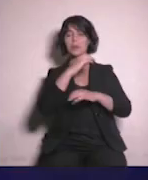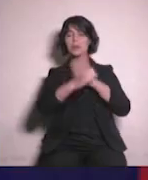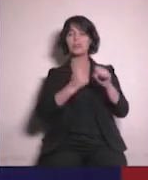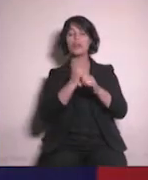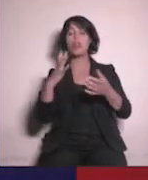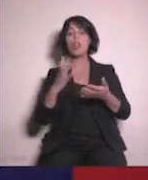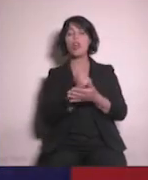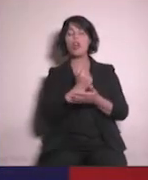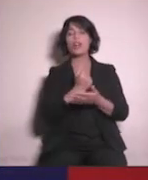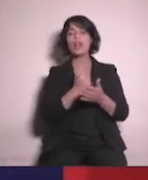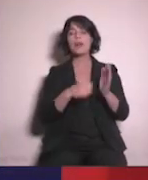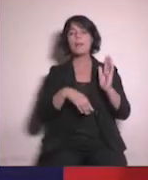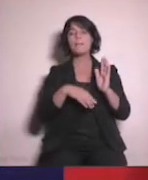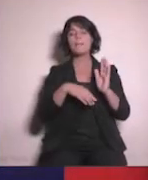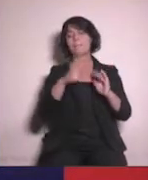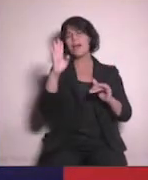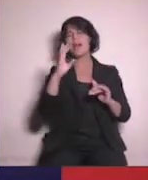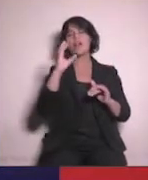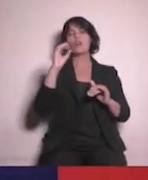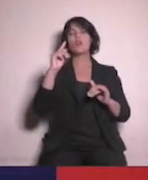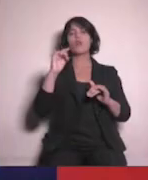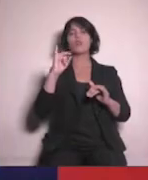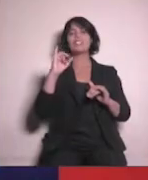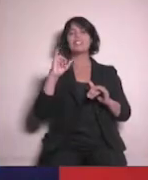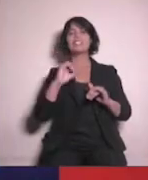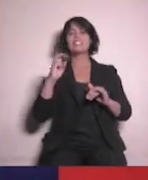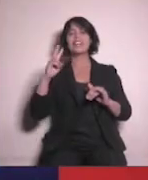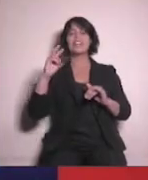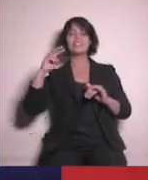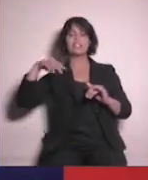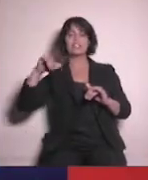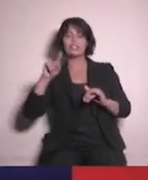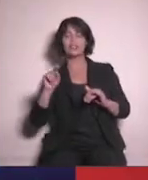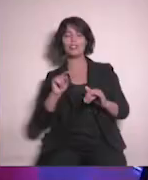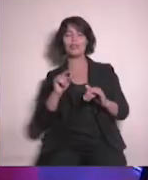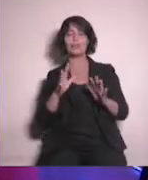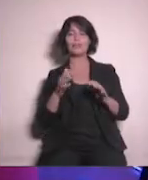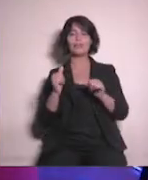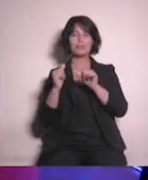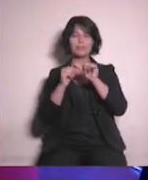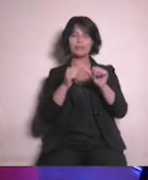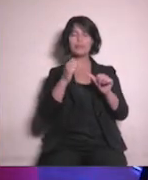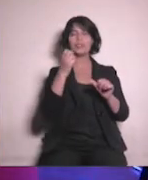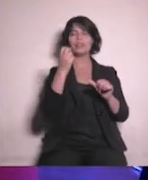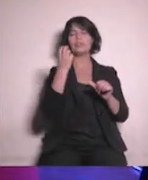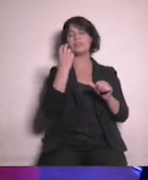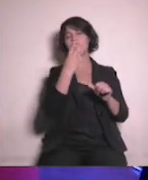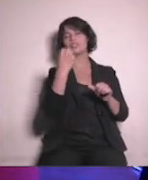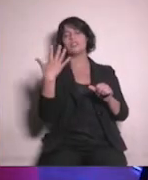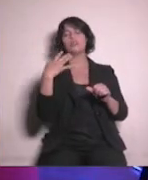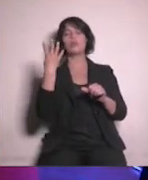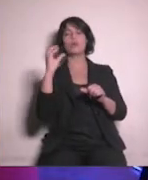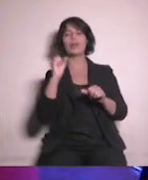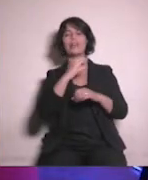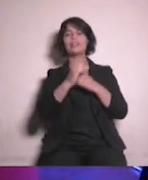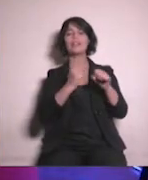el máximo de cotizaciones durante el periodo de 35 a 40 años y a partir de ese